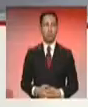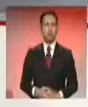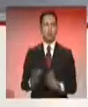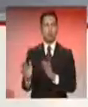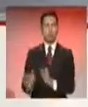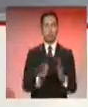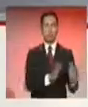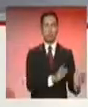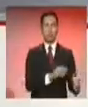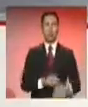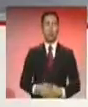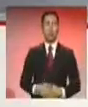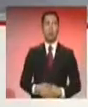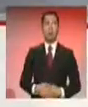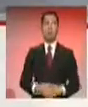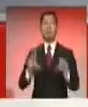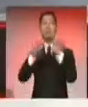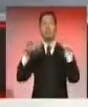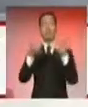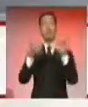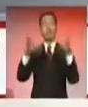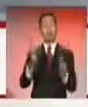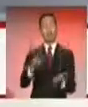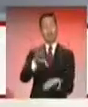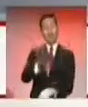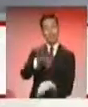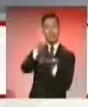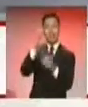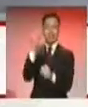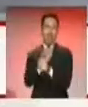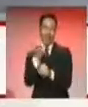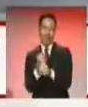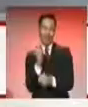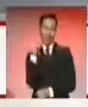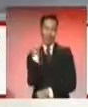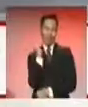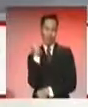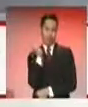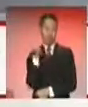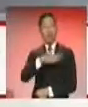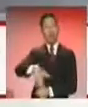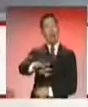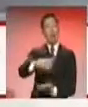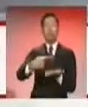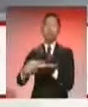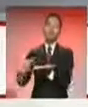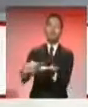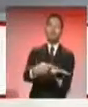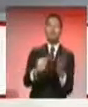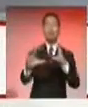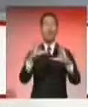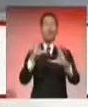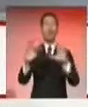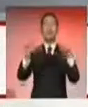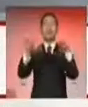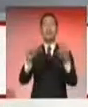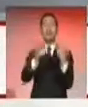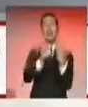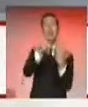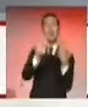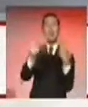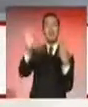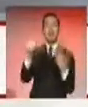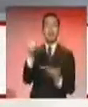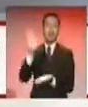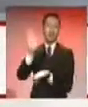Revisamos otros temas. Empresarios y representantes de los trabajadores y jubilados se reunieron para conversar sobre la situación financiera del Instituto